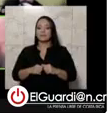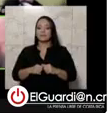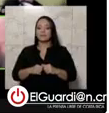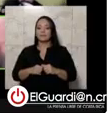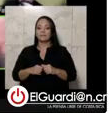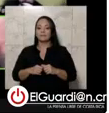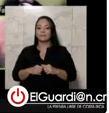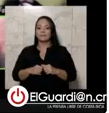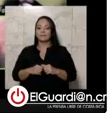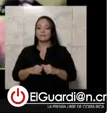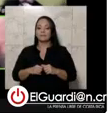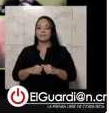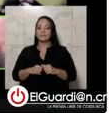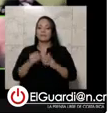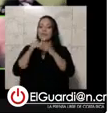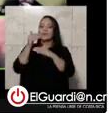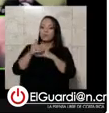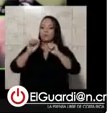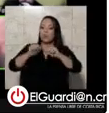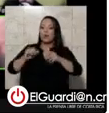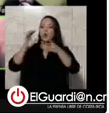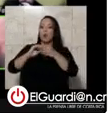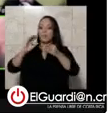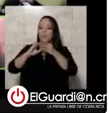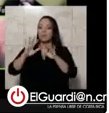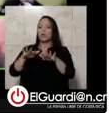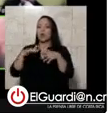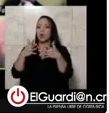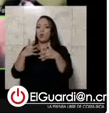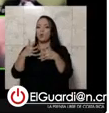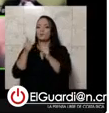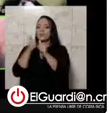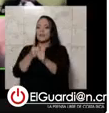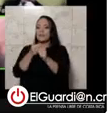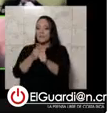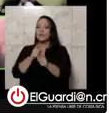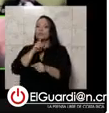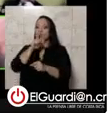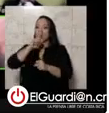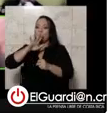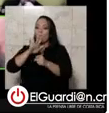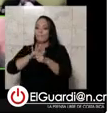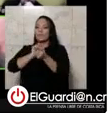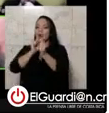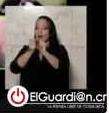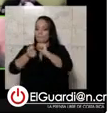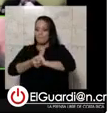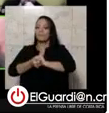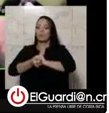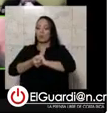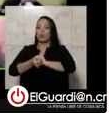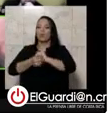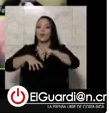que después nos puedan comentar cómo se hace el seguimiento de que sí se cumpla ese cambio en